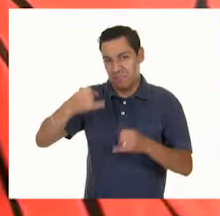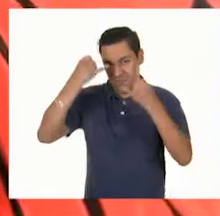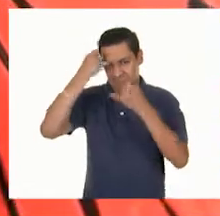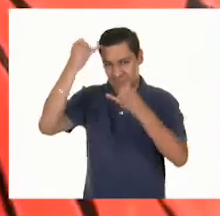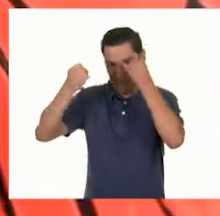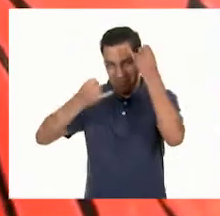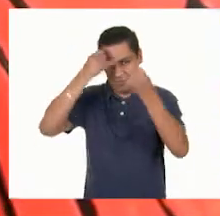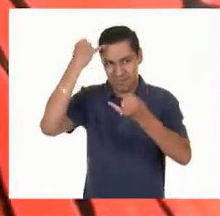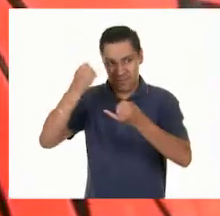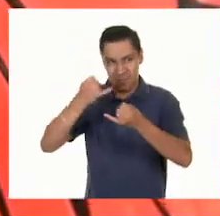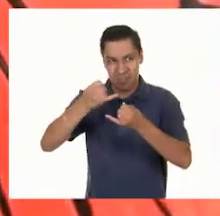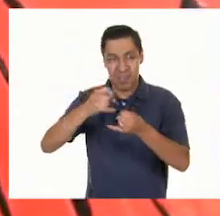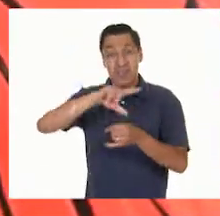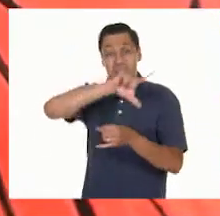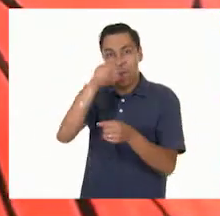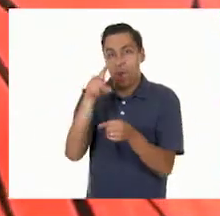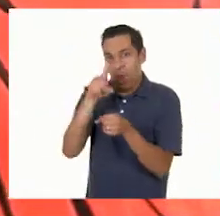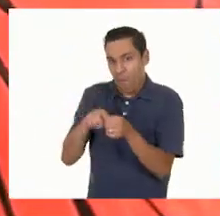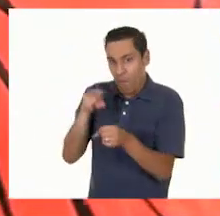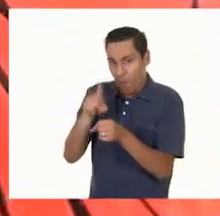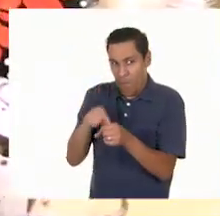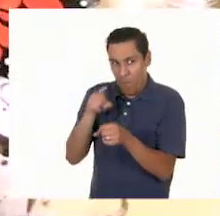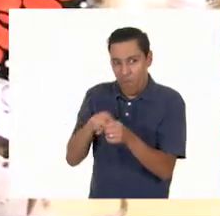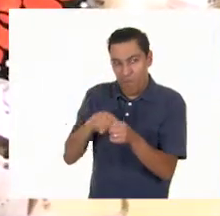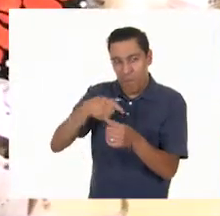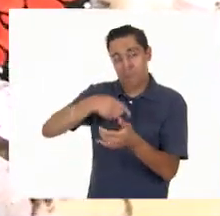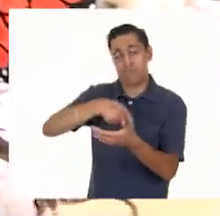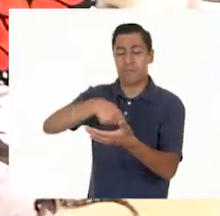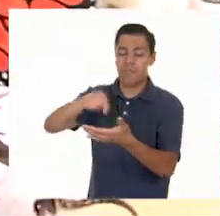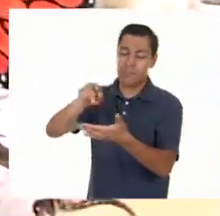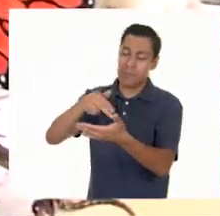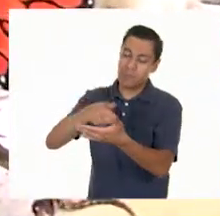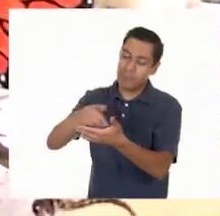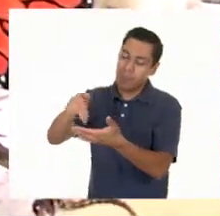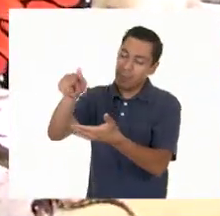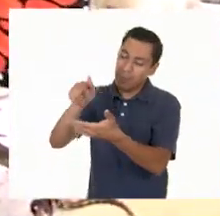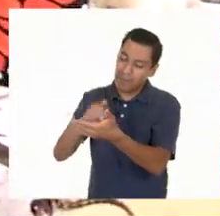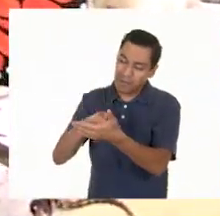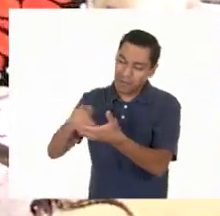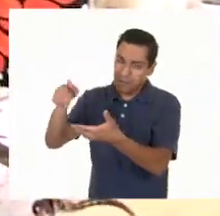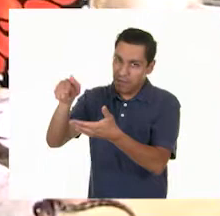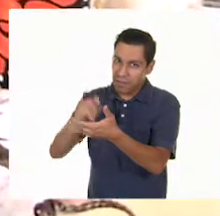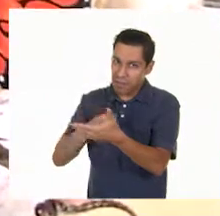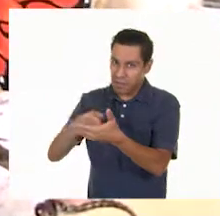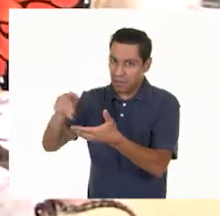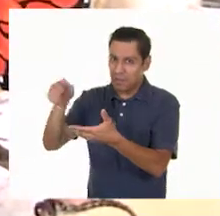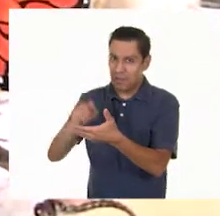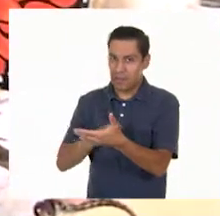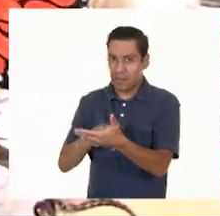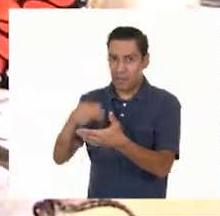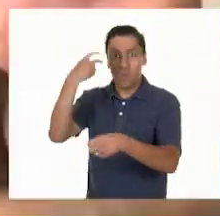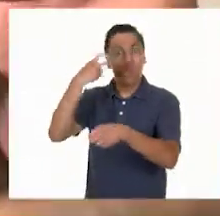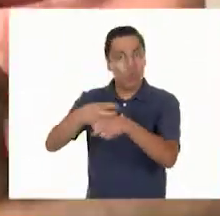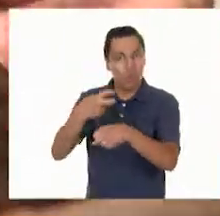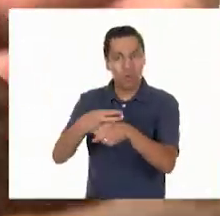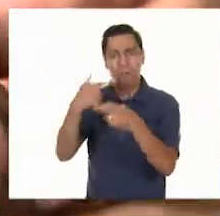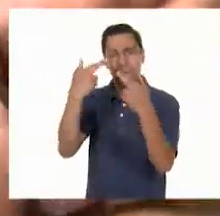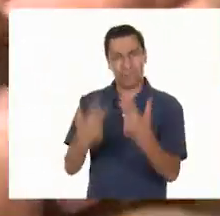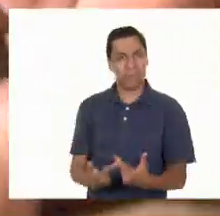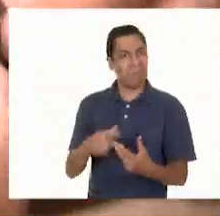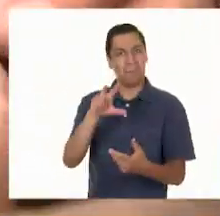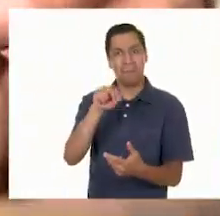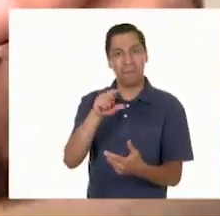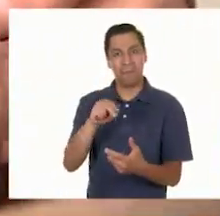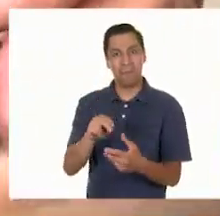y se le da un foro de papel cara por eso es que están llenos los alebrijes no se rompen tan fácil pues ya que